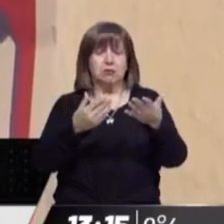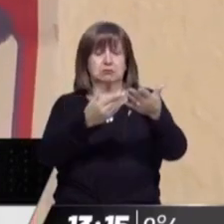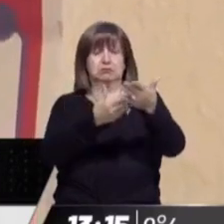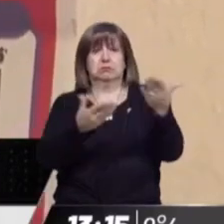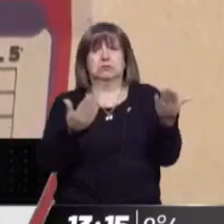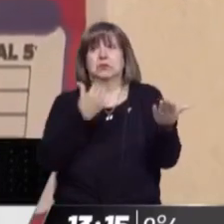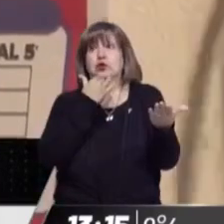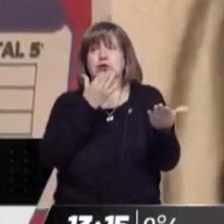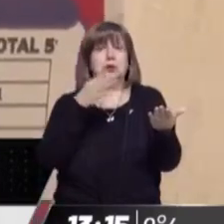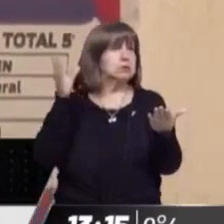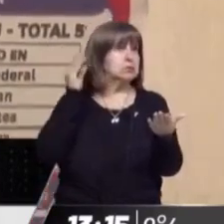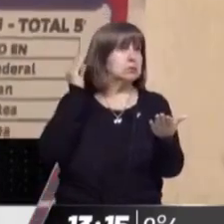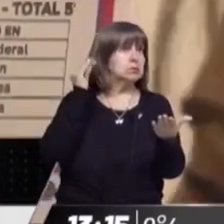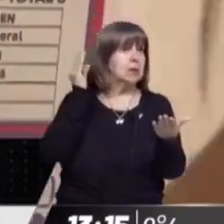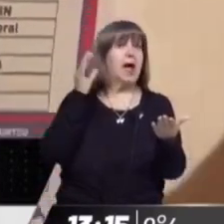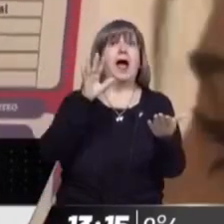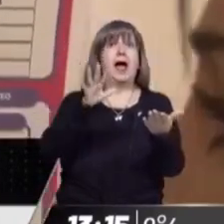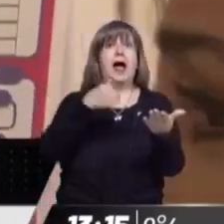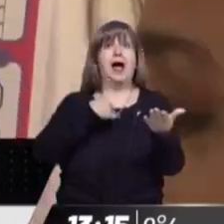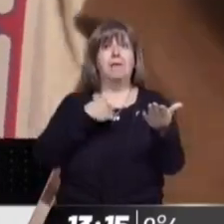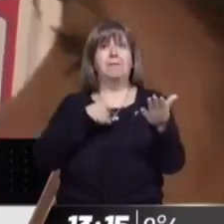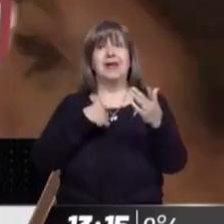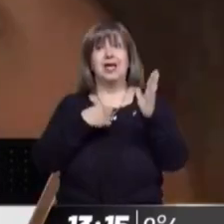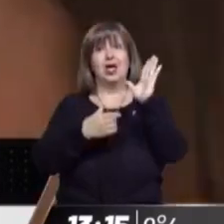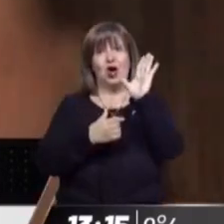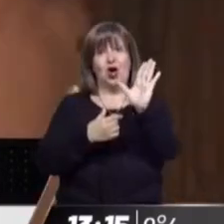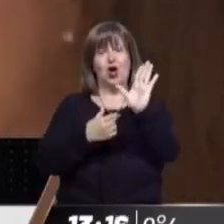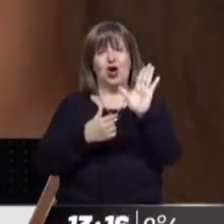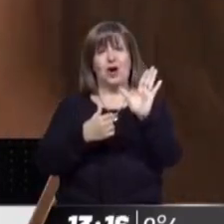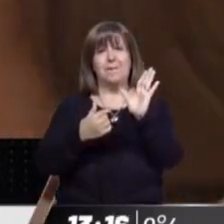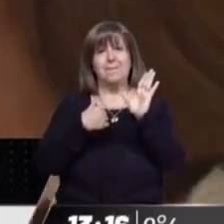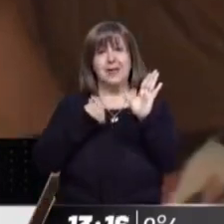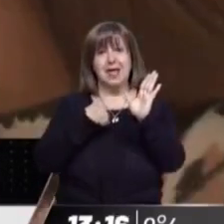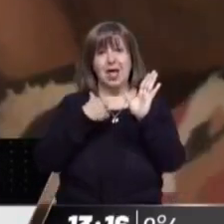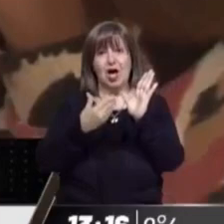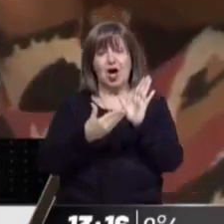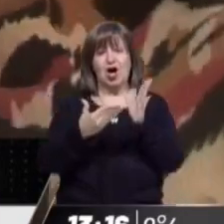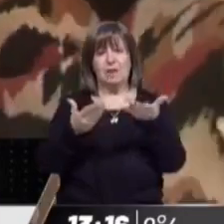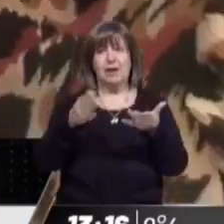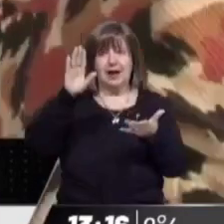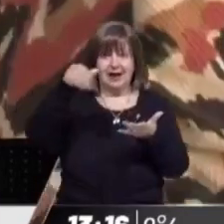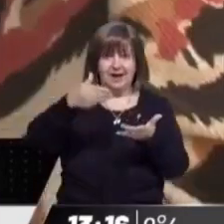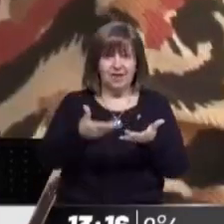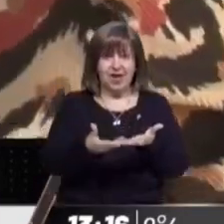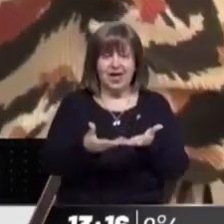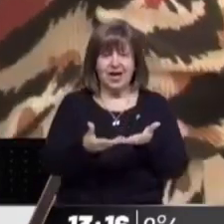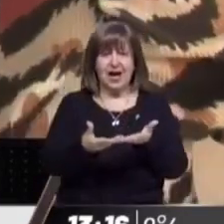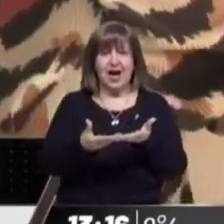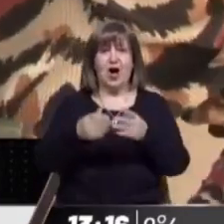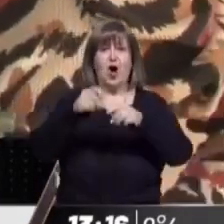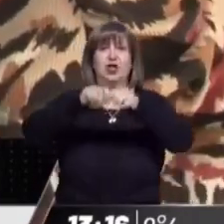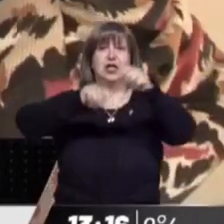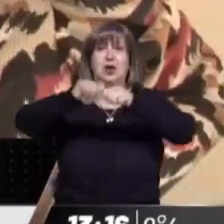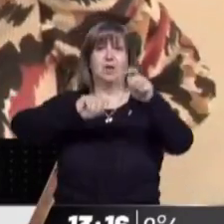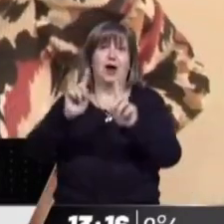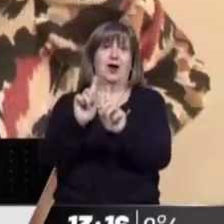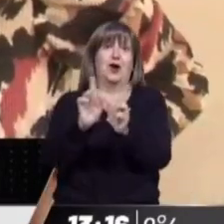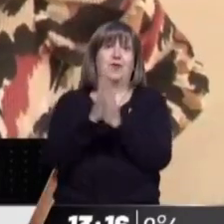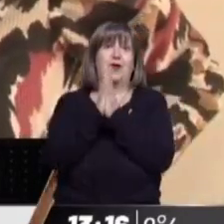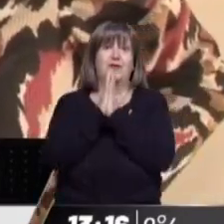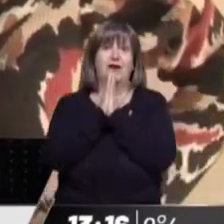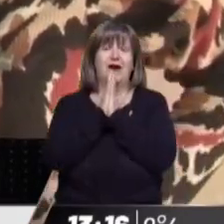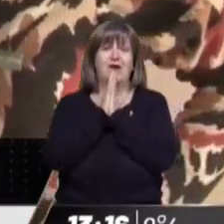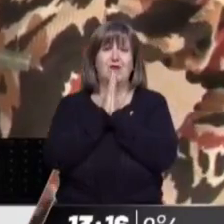enterado. Si le suenan los números, dicen, yo pedí los correlativos, eso, para que se acerque. O para que no vaya a tirar el cartón. No, eso, que